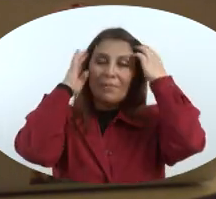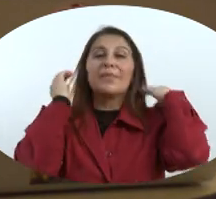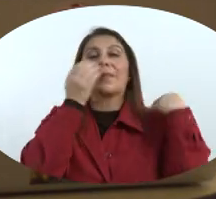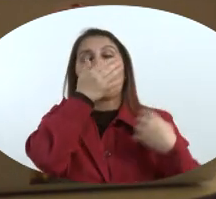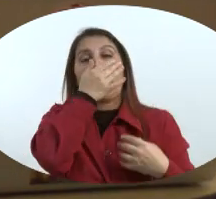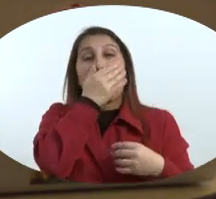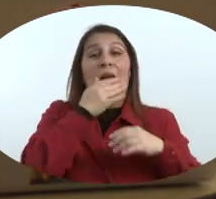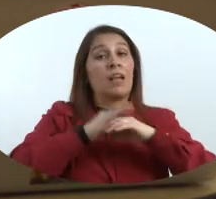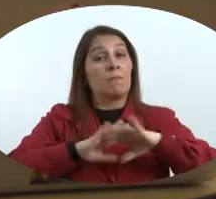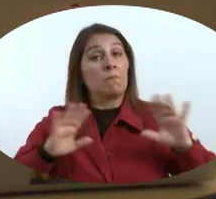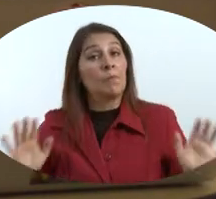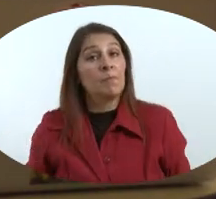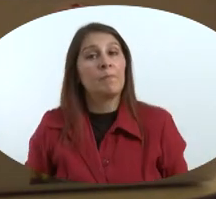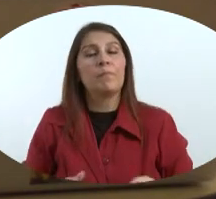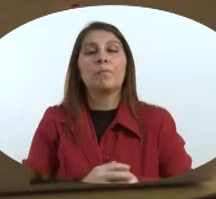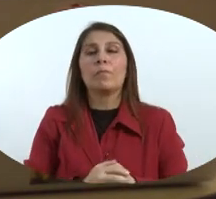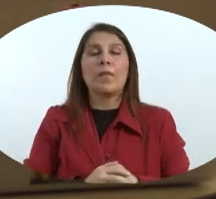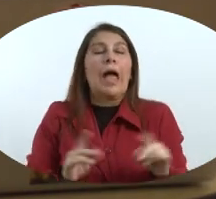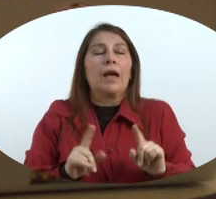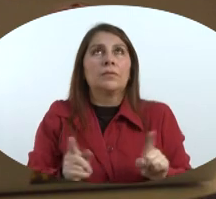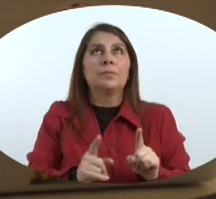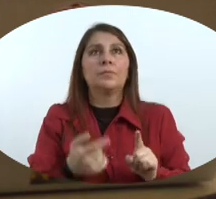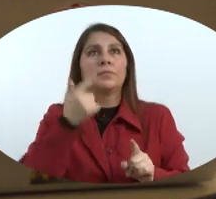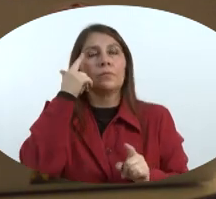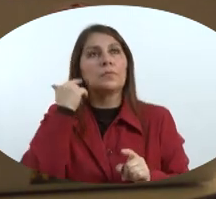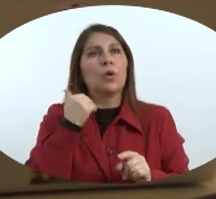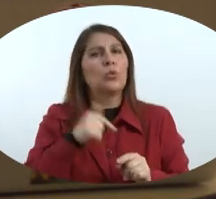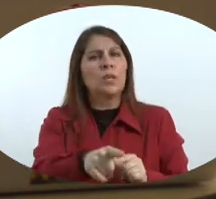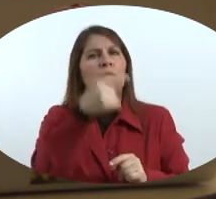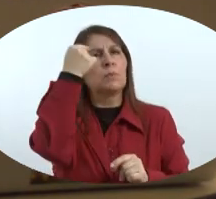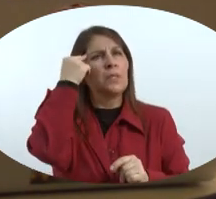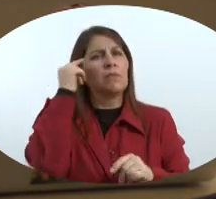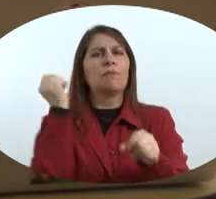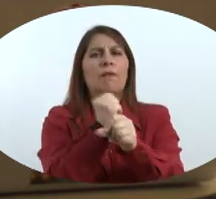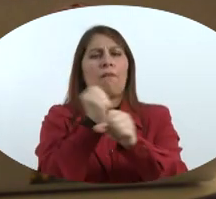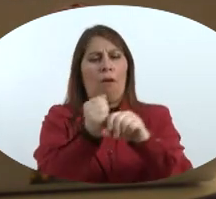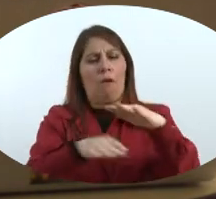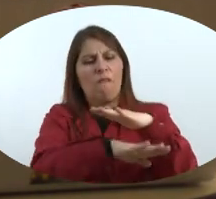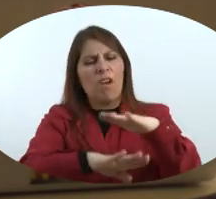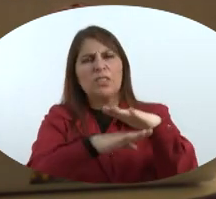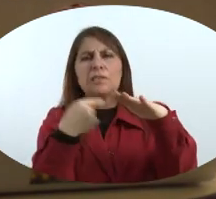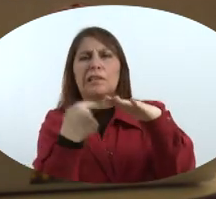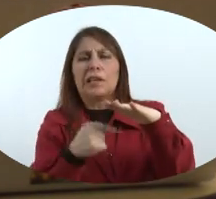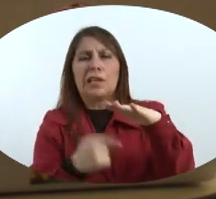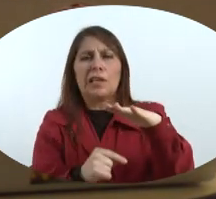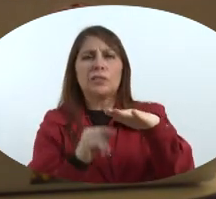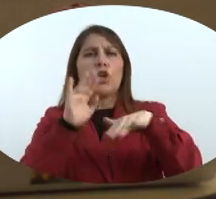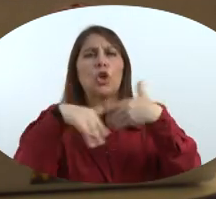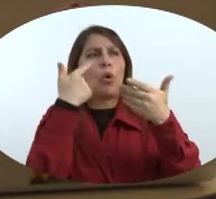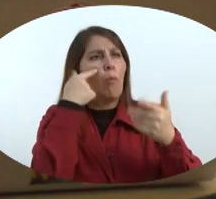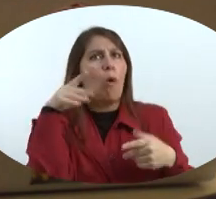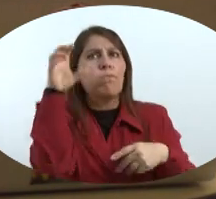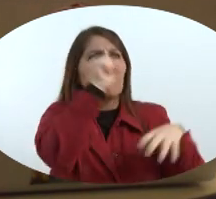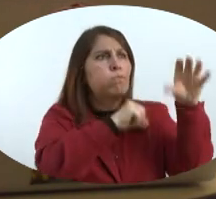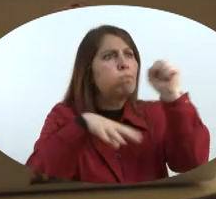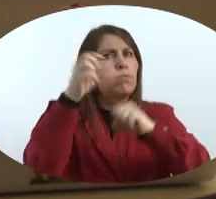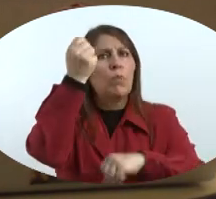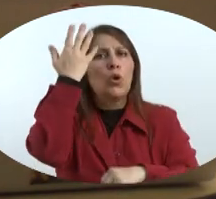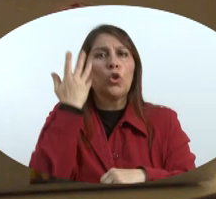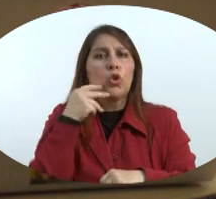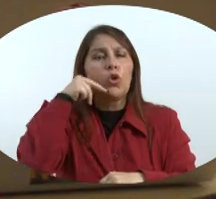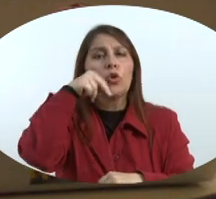bueno como a no que consiguen como trabajo de base y cómo se refleja en su cotidianidad